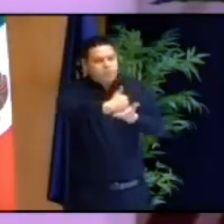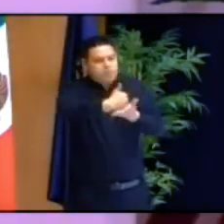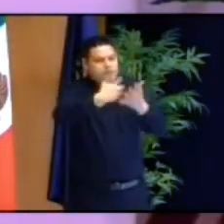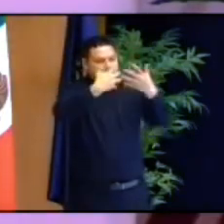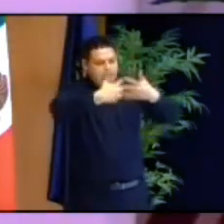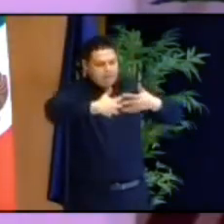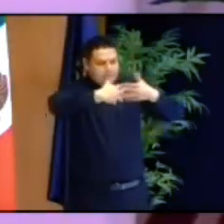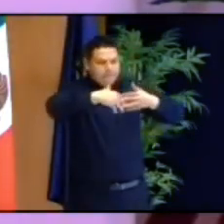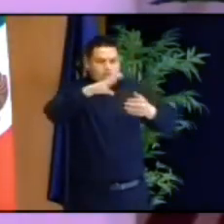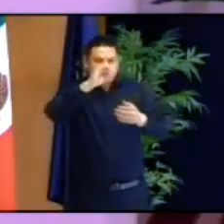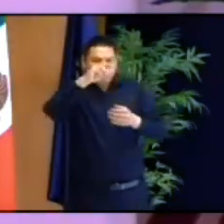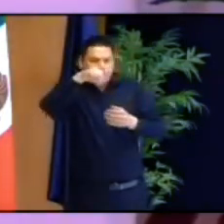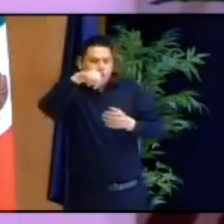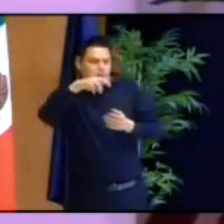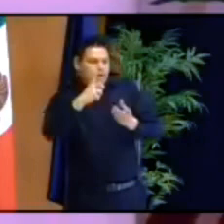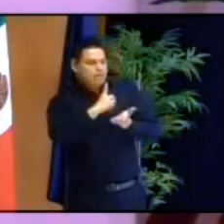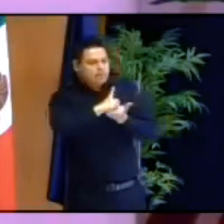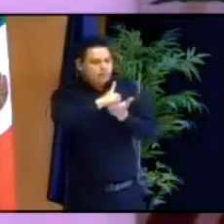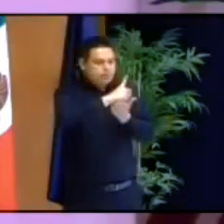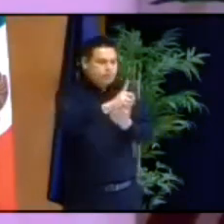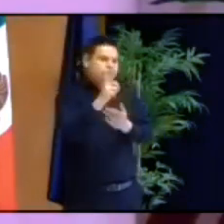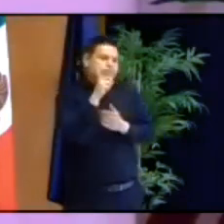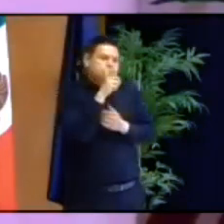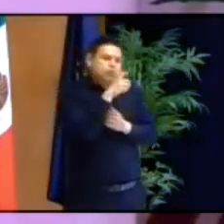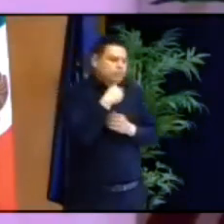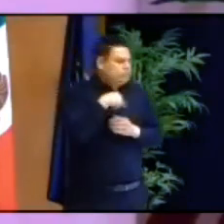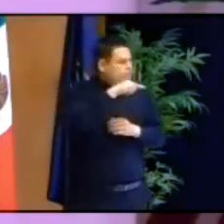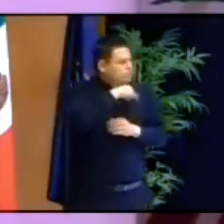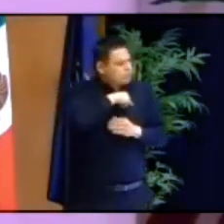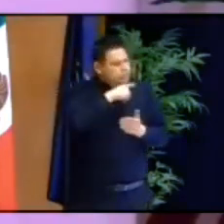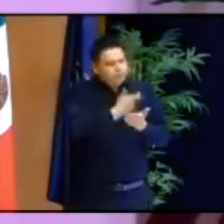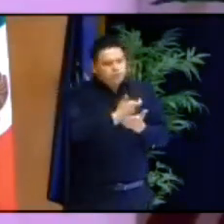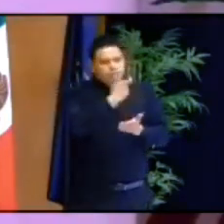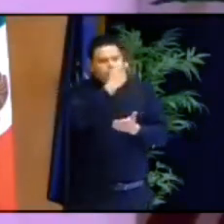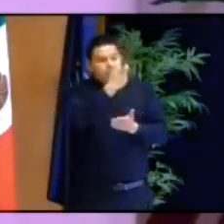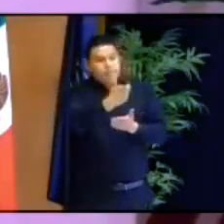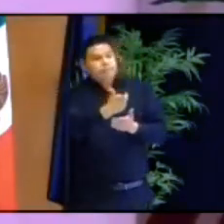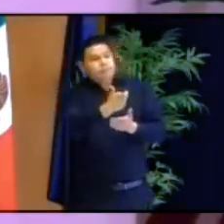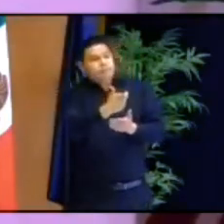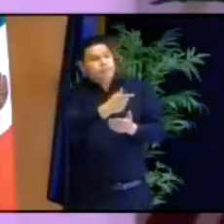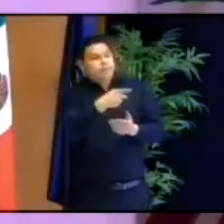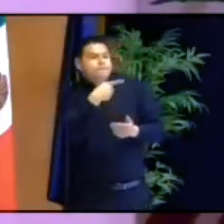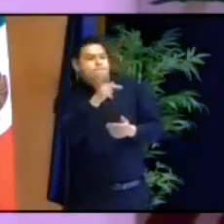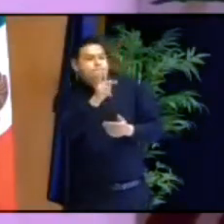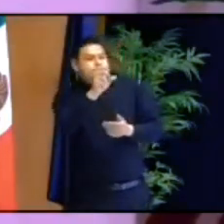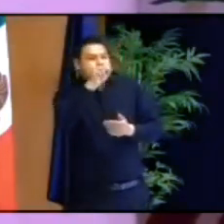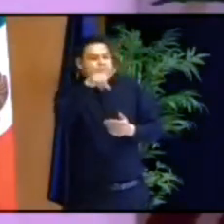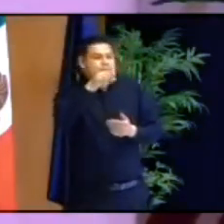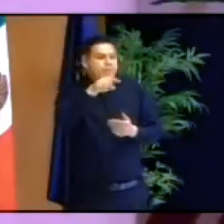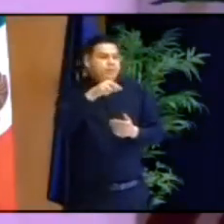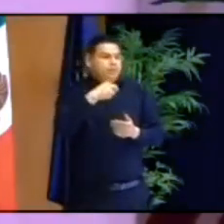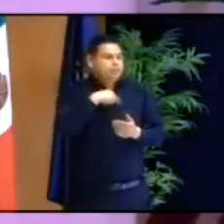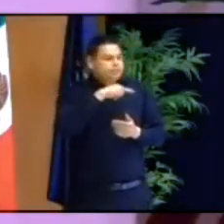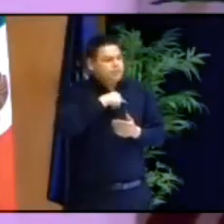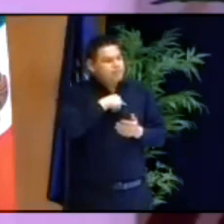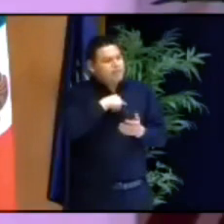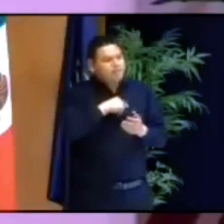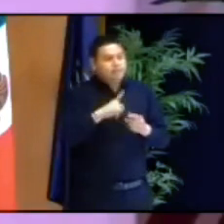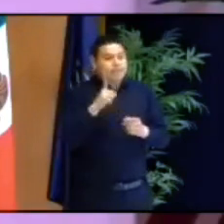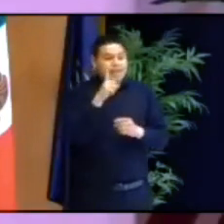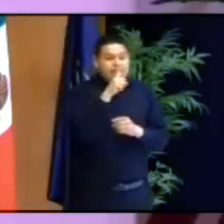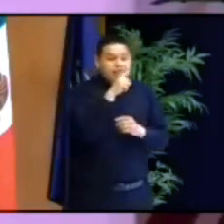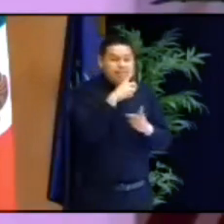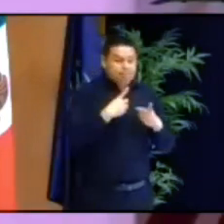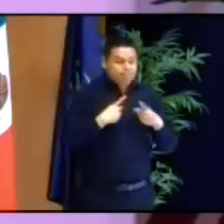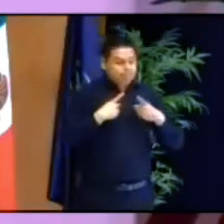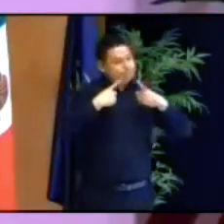les da los derechos del agua, nosotros pagamos toda la tecnificación, pero además le vamos a dar agua a todas las poblaciones